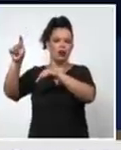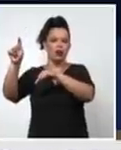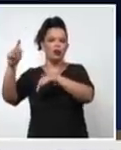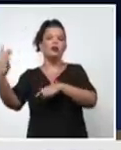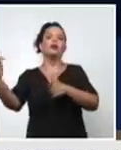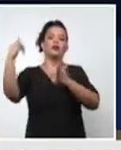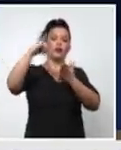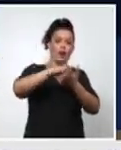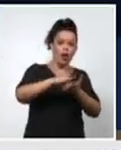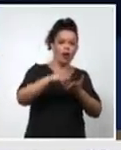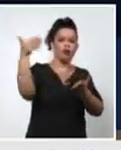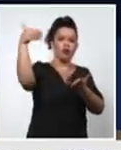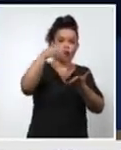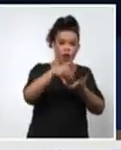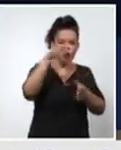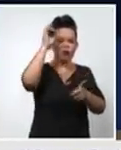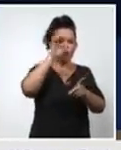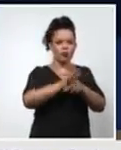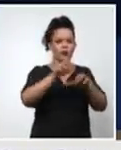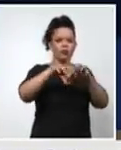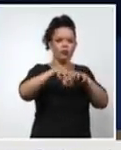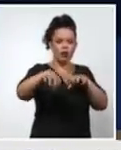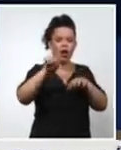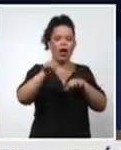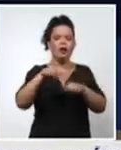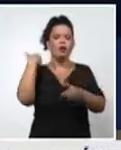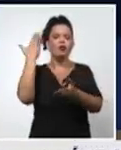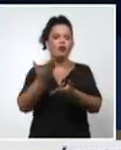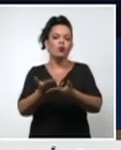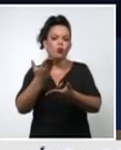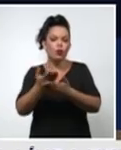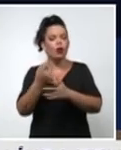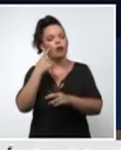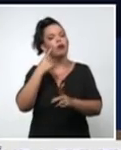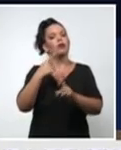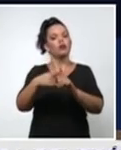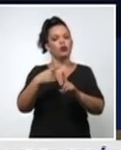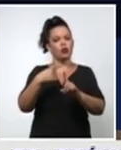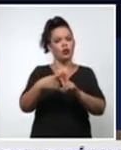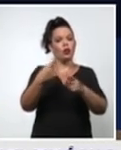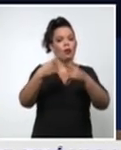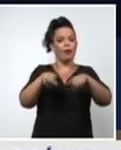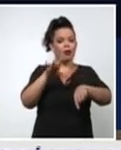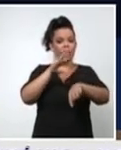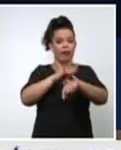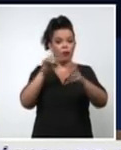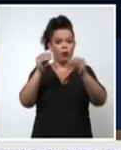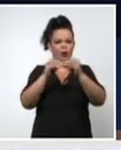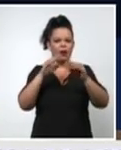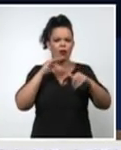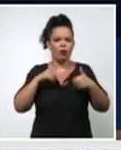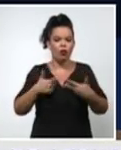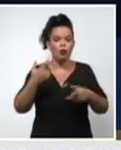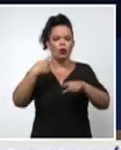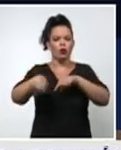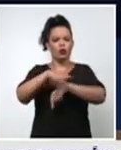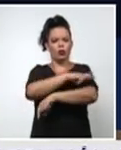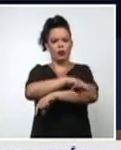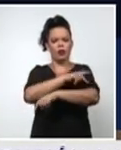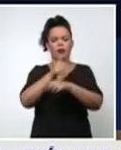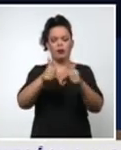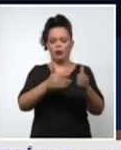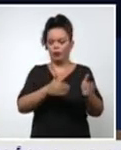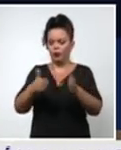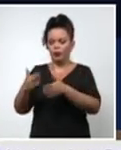territorios. Por municipio, los casos, como yo dije, 7 son de Bauta, en la provincia de Artemisa,